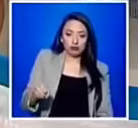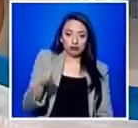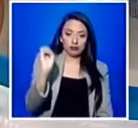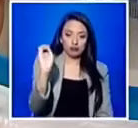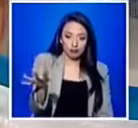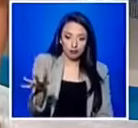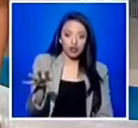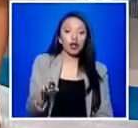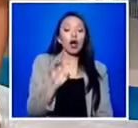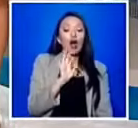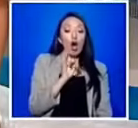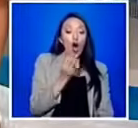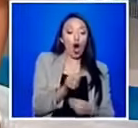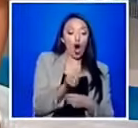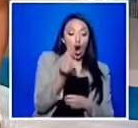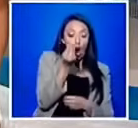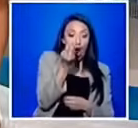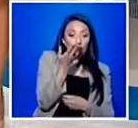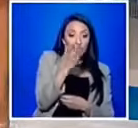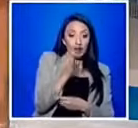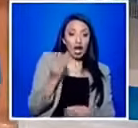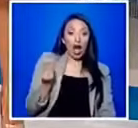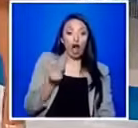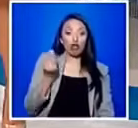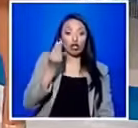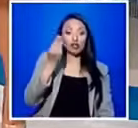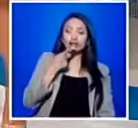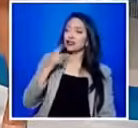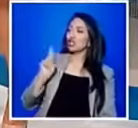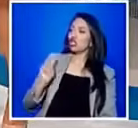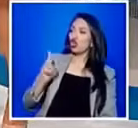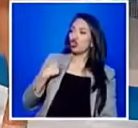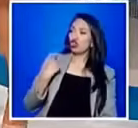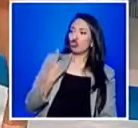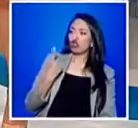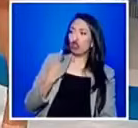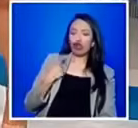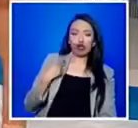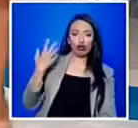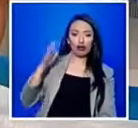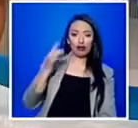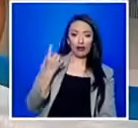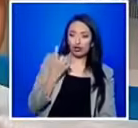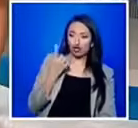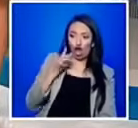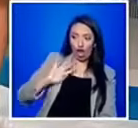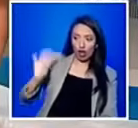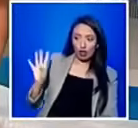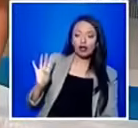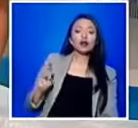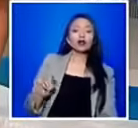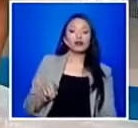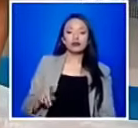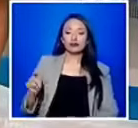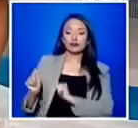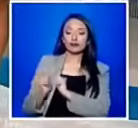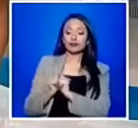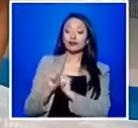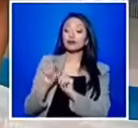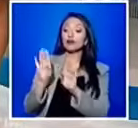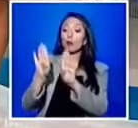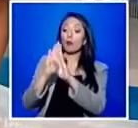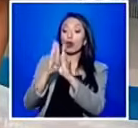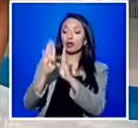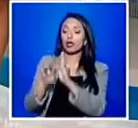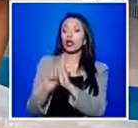son un poco más grandes o adolescentes, que incluso también piden a los padres, déjame entrar solo porque ya se creen adultos, eso es normal, siempre acompañarlos hasta